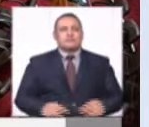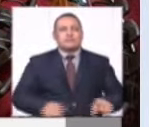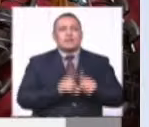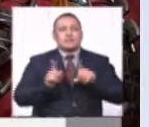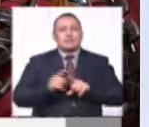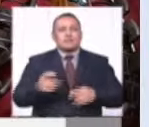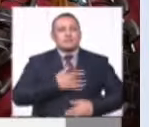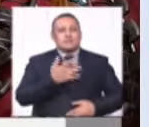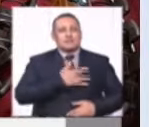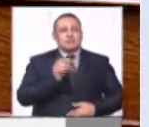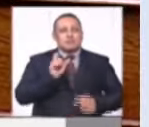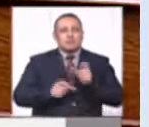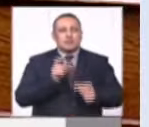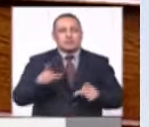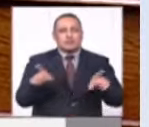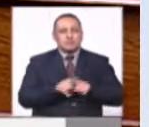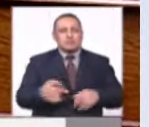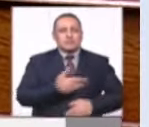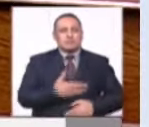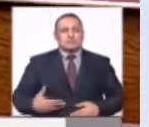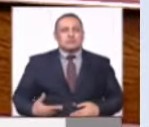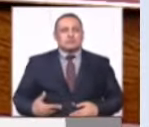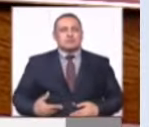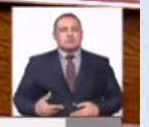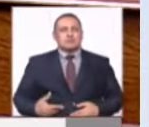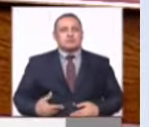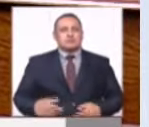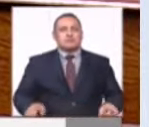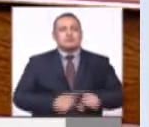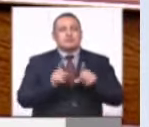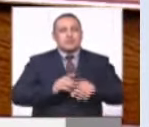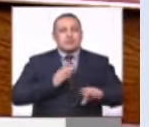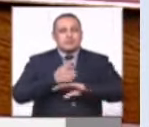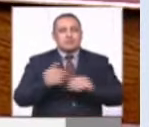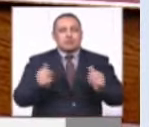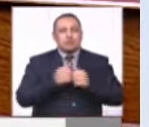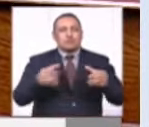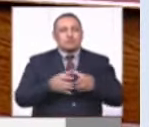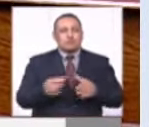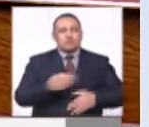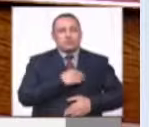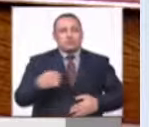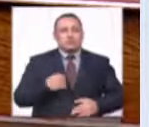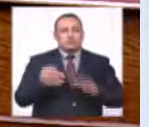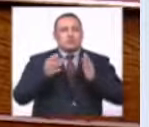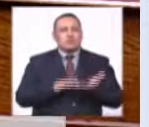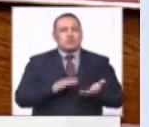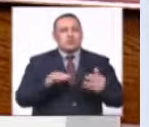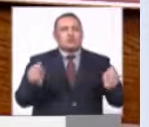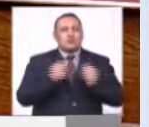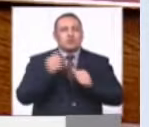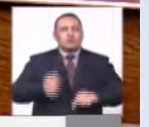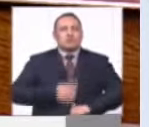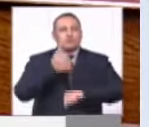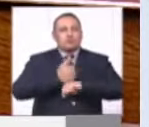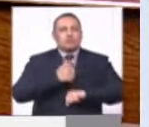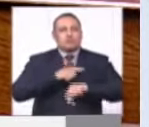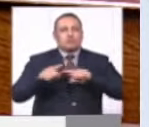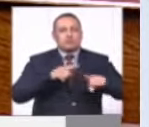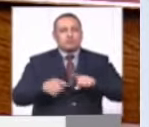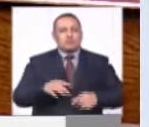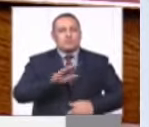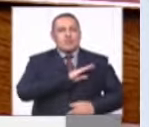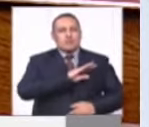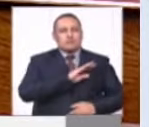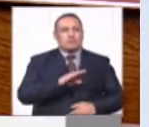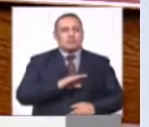Desde el sentimiento popular, presidente, pasamos de un gabinete de la muerte, del autoritarismo y de la